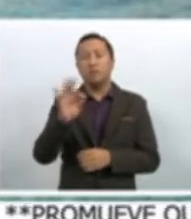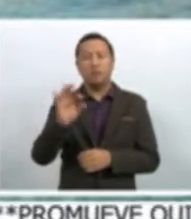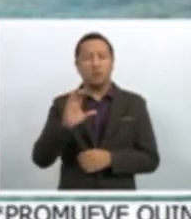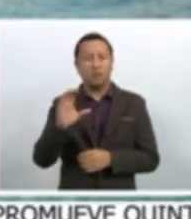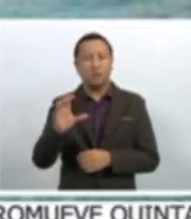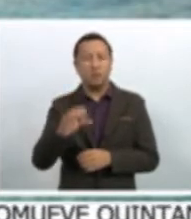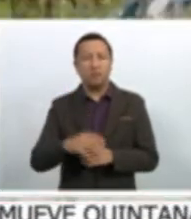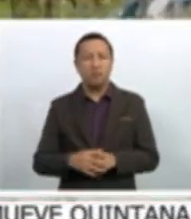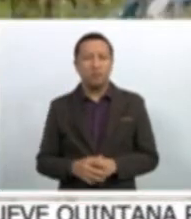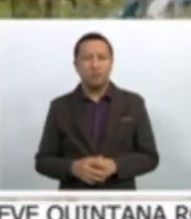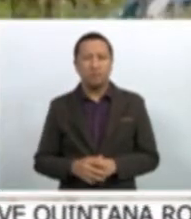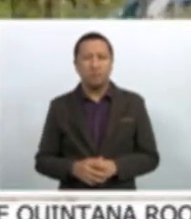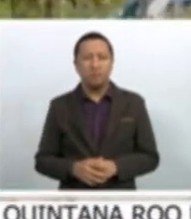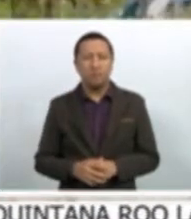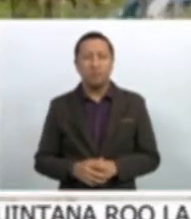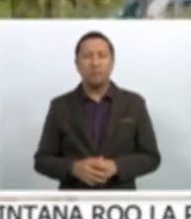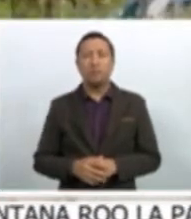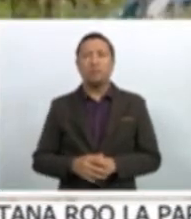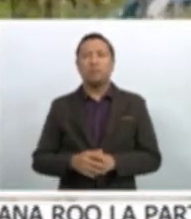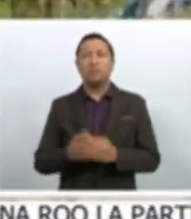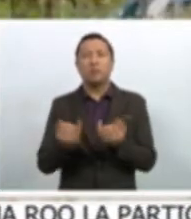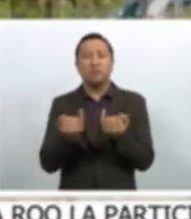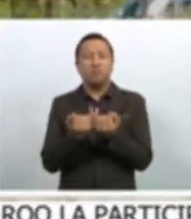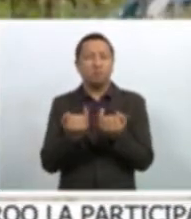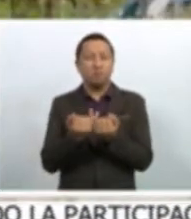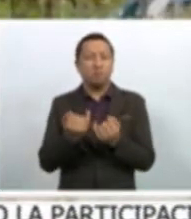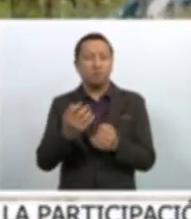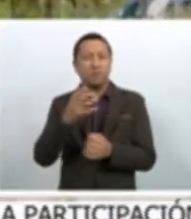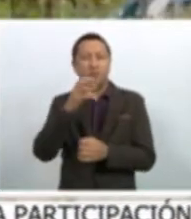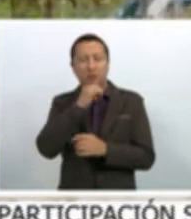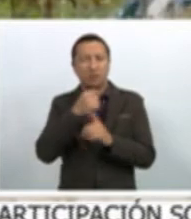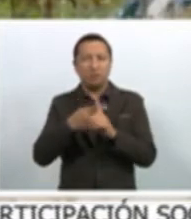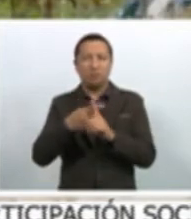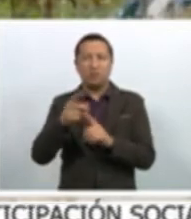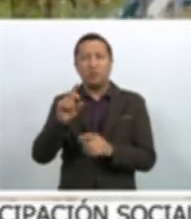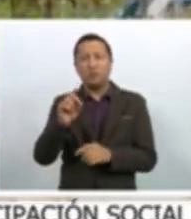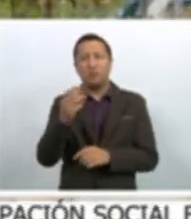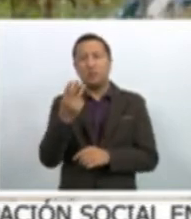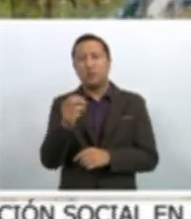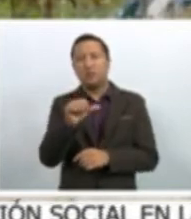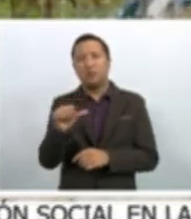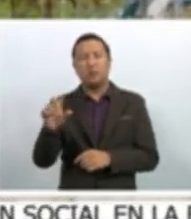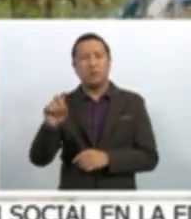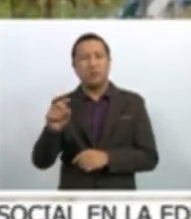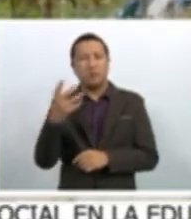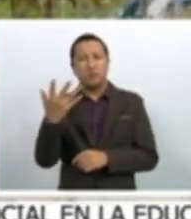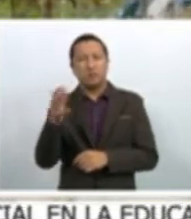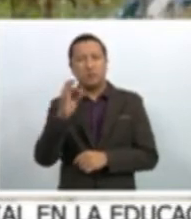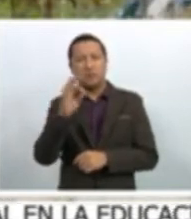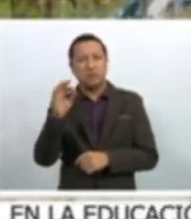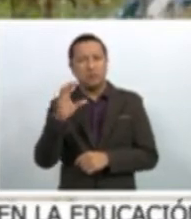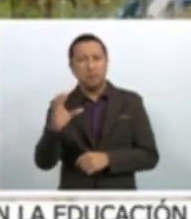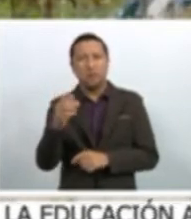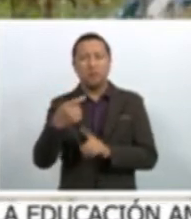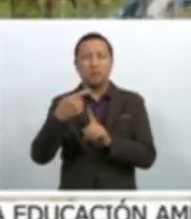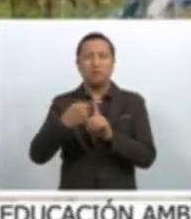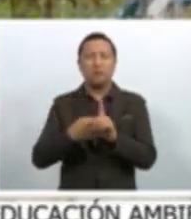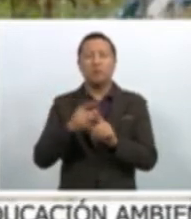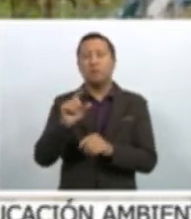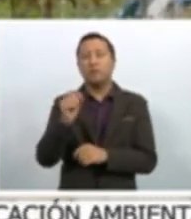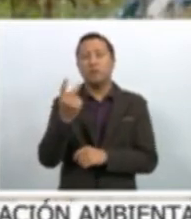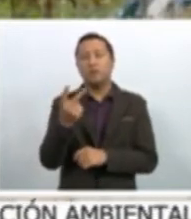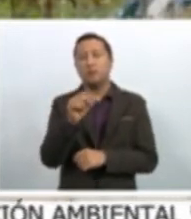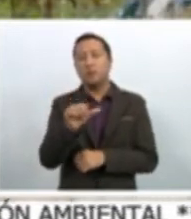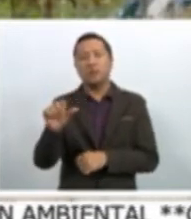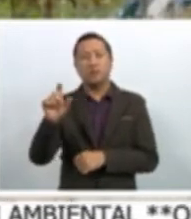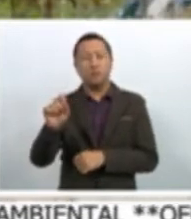usted sus precauciones. Por otra parte, la temperatura máxima estará entre los 33 y 35 grados, mientras que la